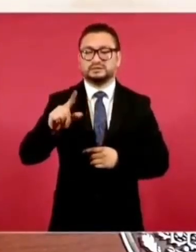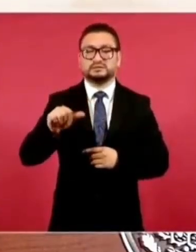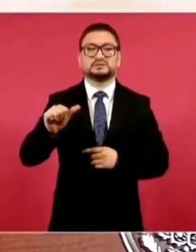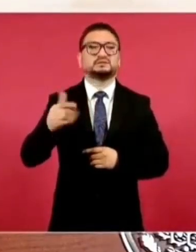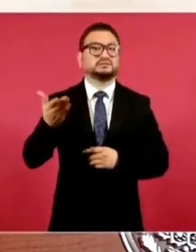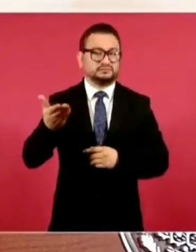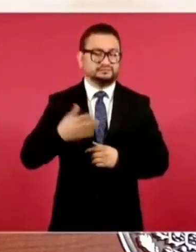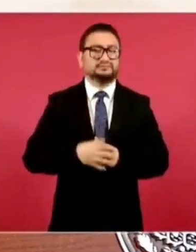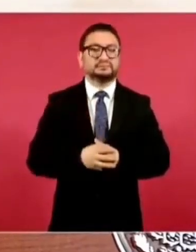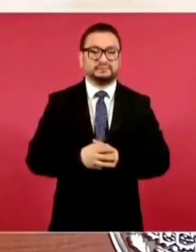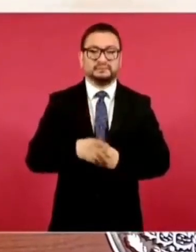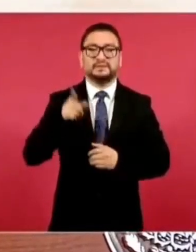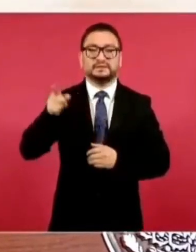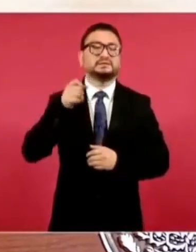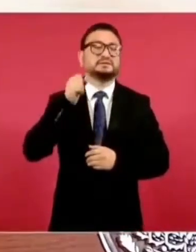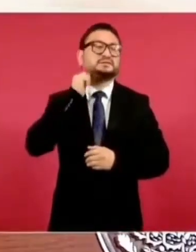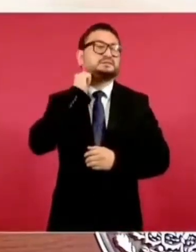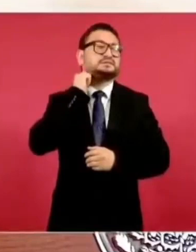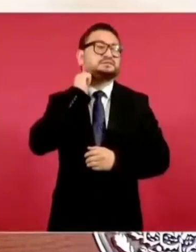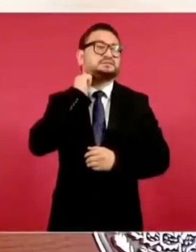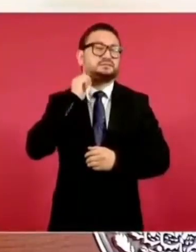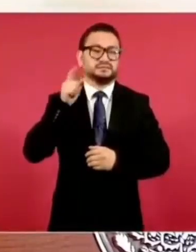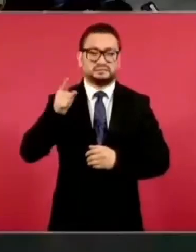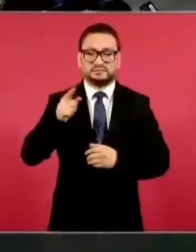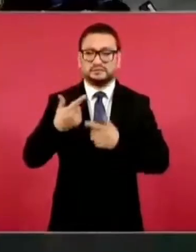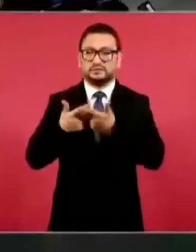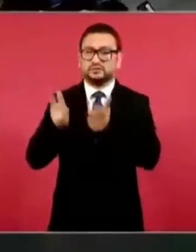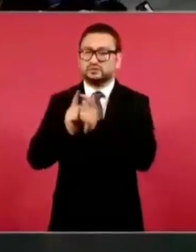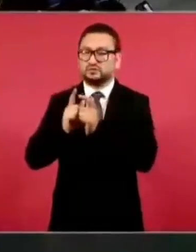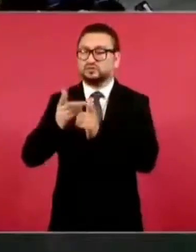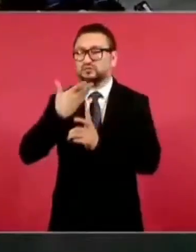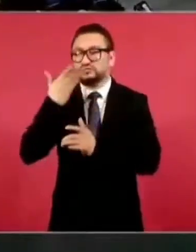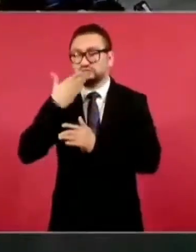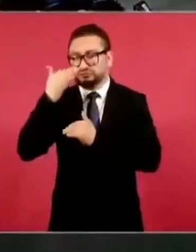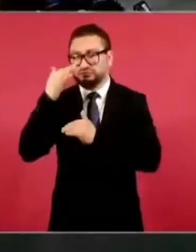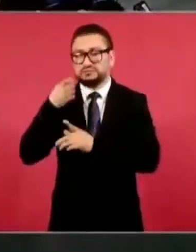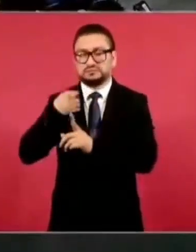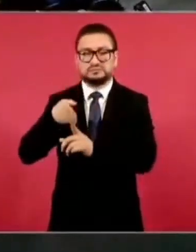¿Saben? Es un senador del bloque conservador.